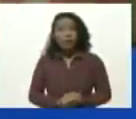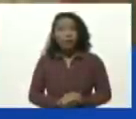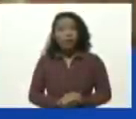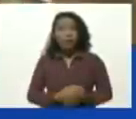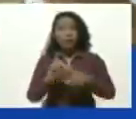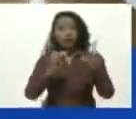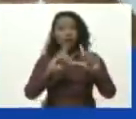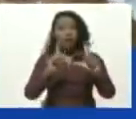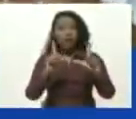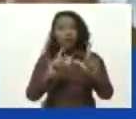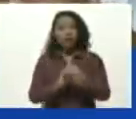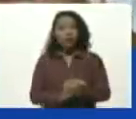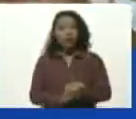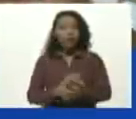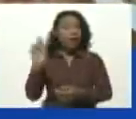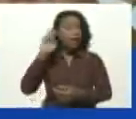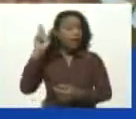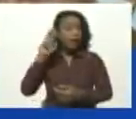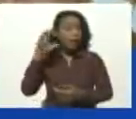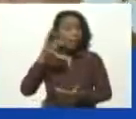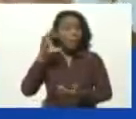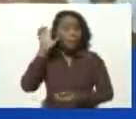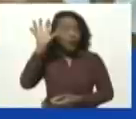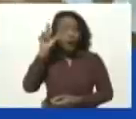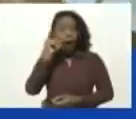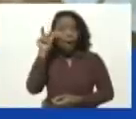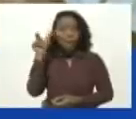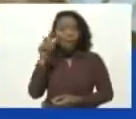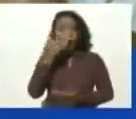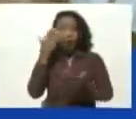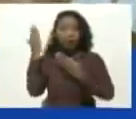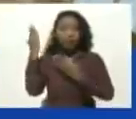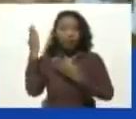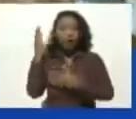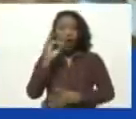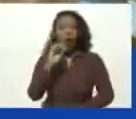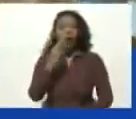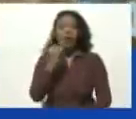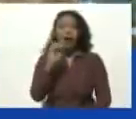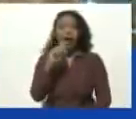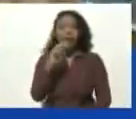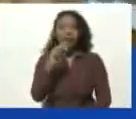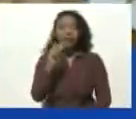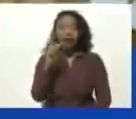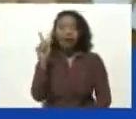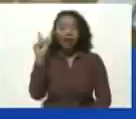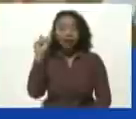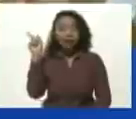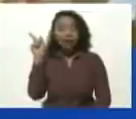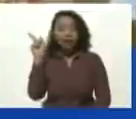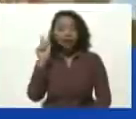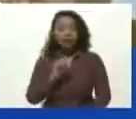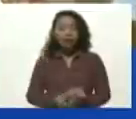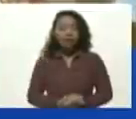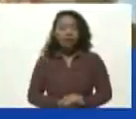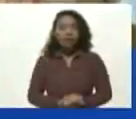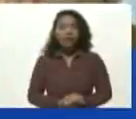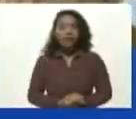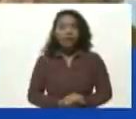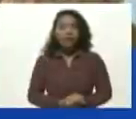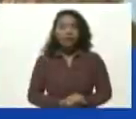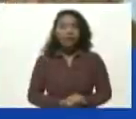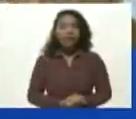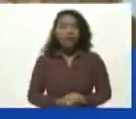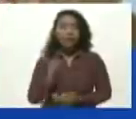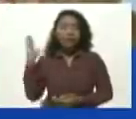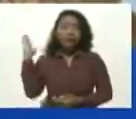televisivo y radial del país, Luis José Marcano, oriental, orientalito, orientalito de pura cepa, pues. Y se